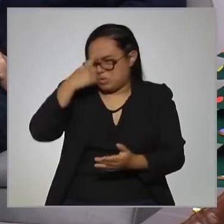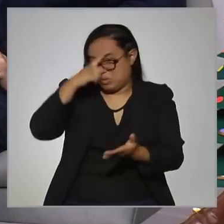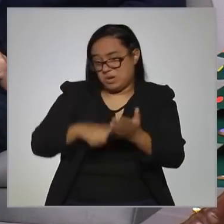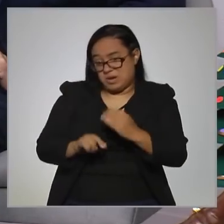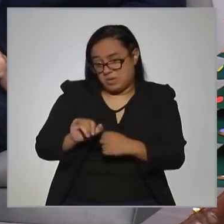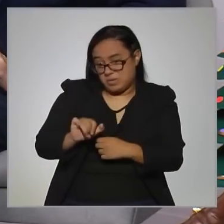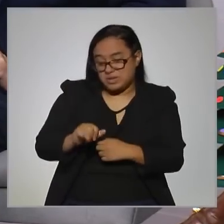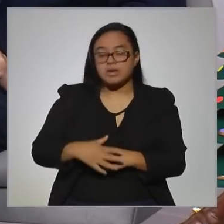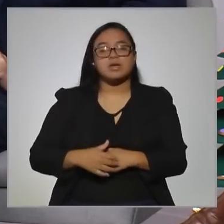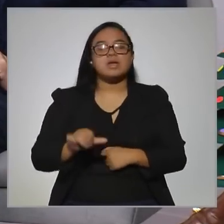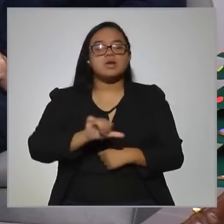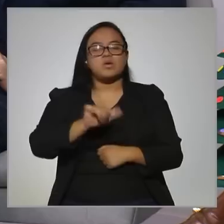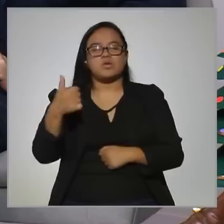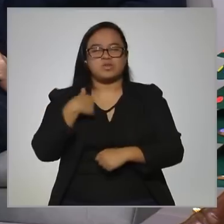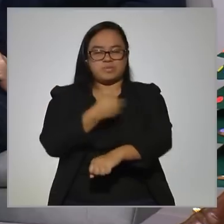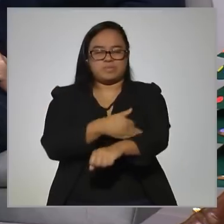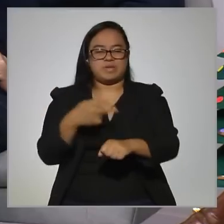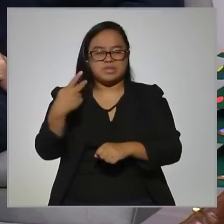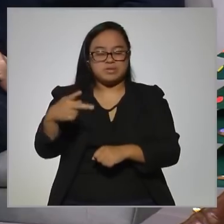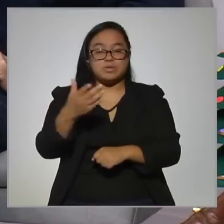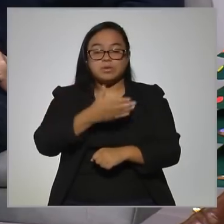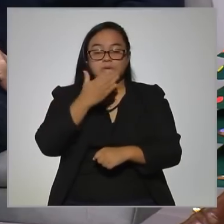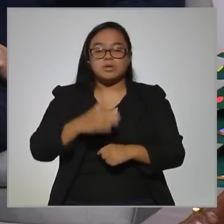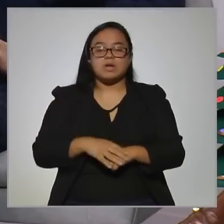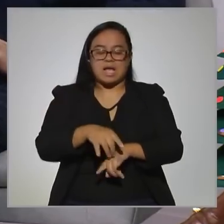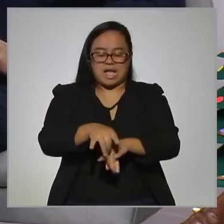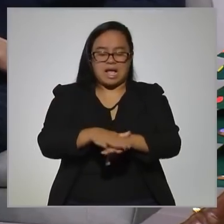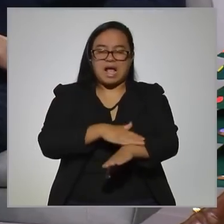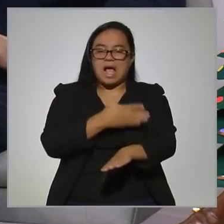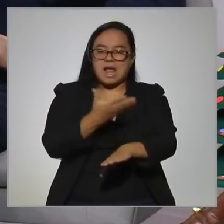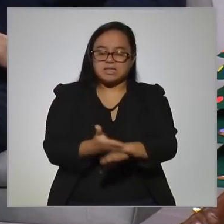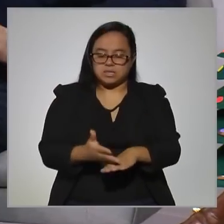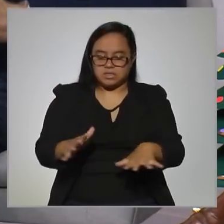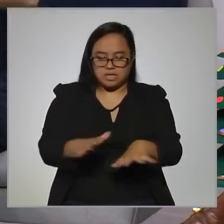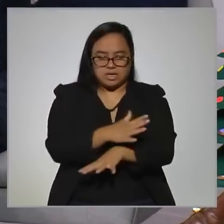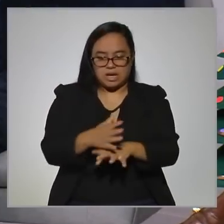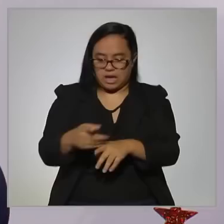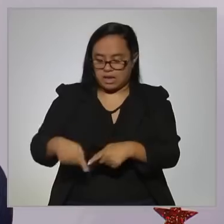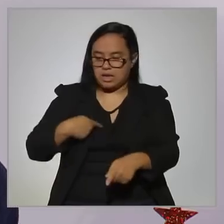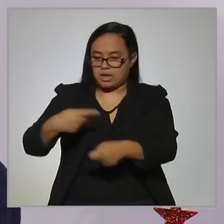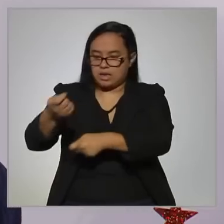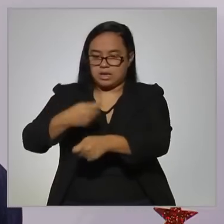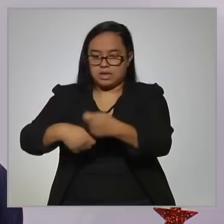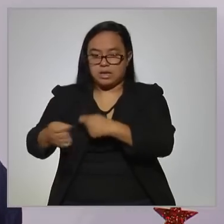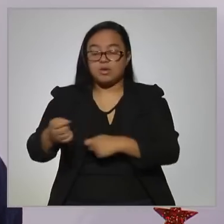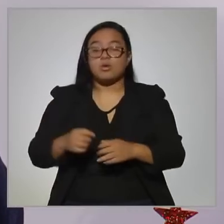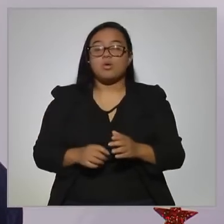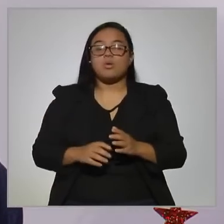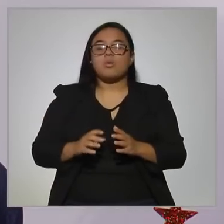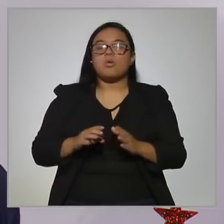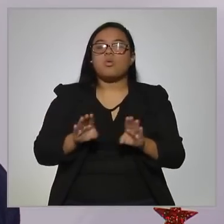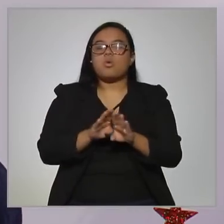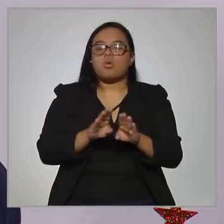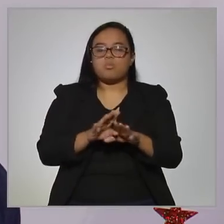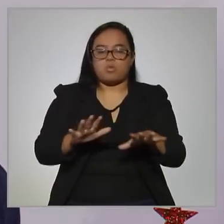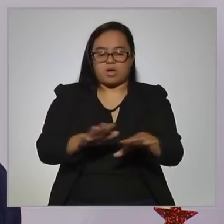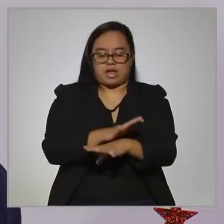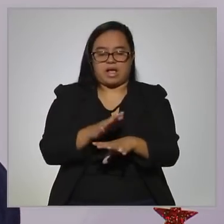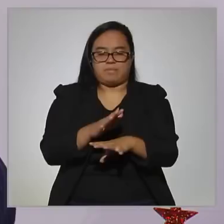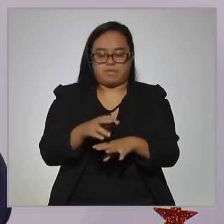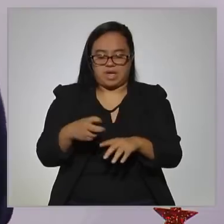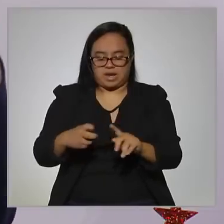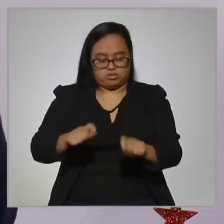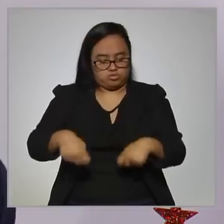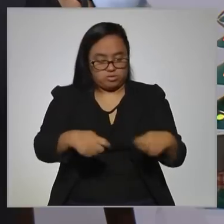Otra, yo me acuerdo mucho de mi familia, el cambio de calcetines, ¿sí? También, que es como cambiar el paso, ¿no? El símbolo. Ay, Y